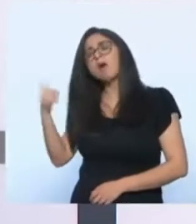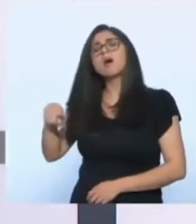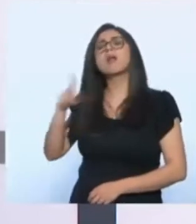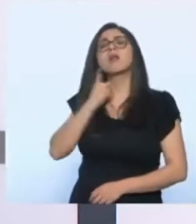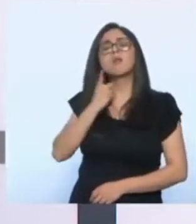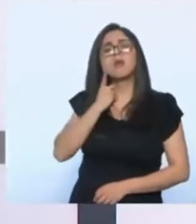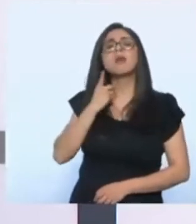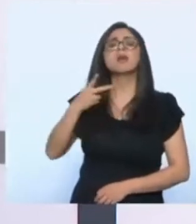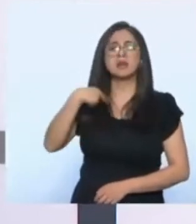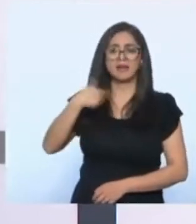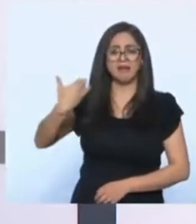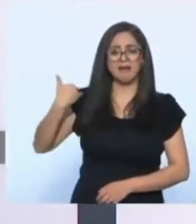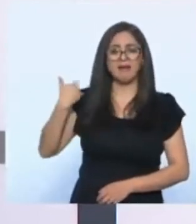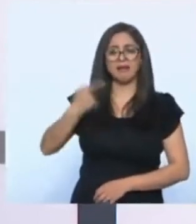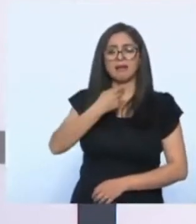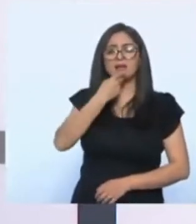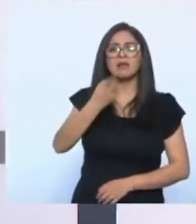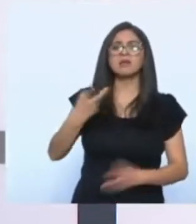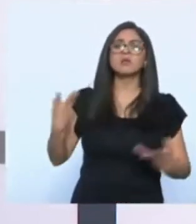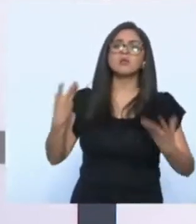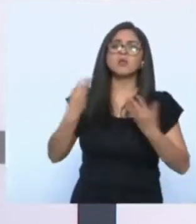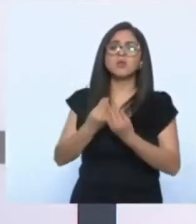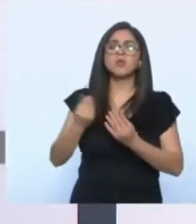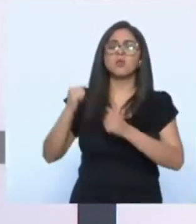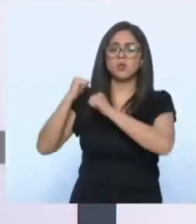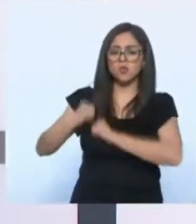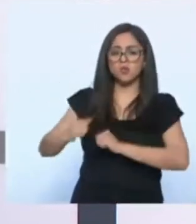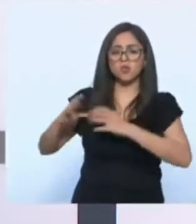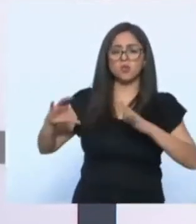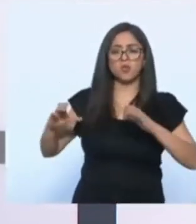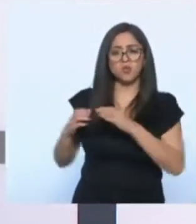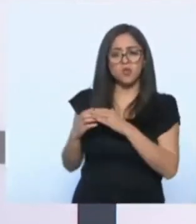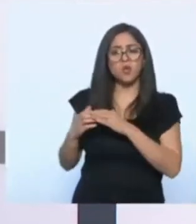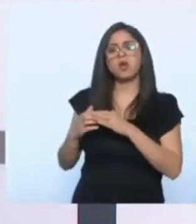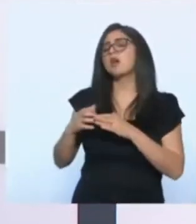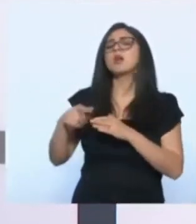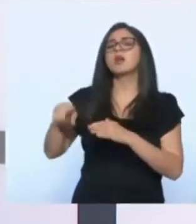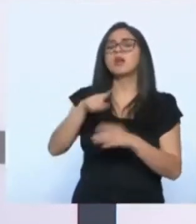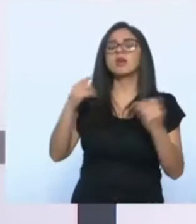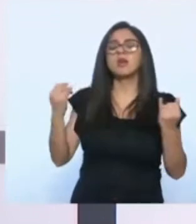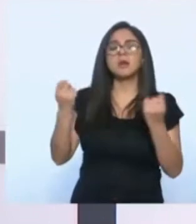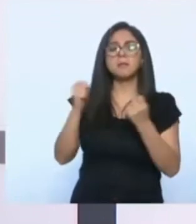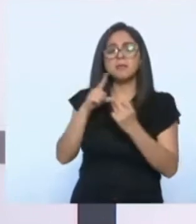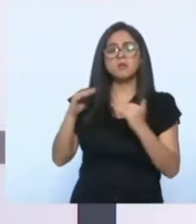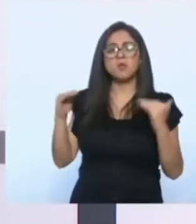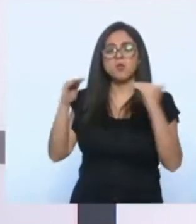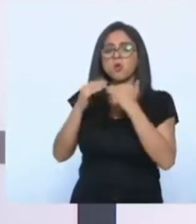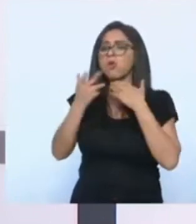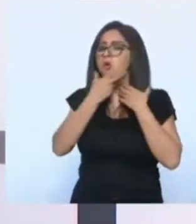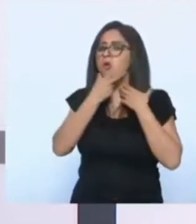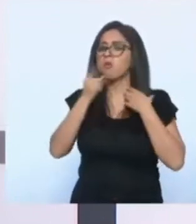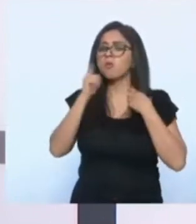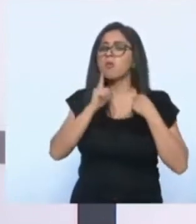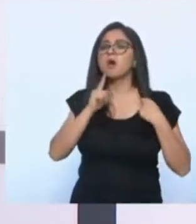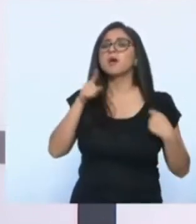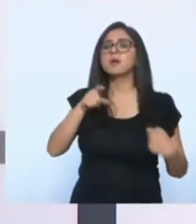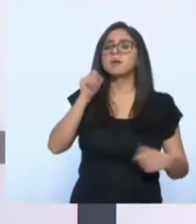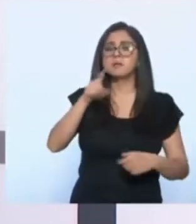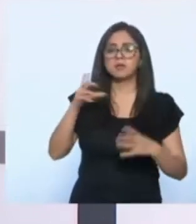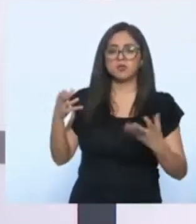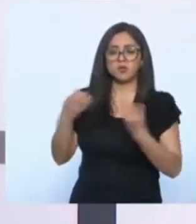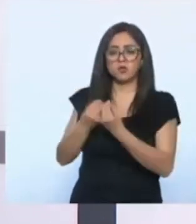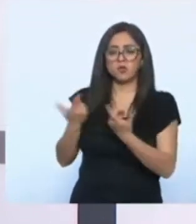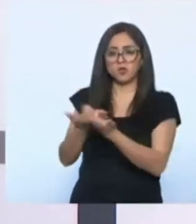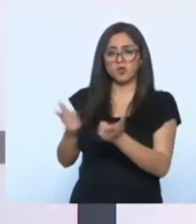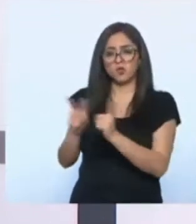vamos a meter como Comisión de Igualdad de Género, vamos a meter una excitativa a este tipo de comisiones, yo creo que a esta comisión en